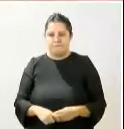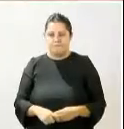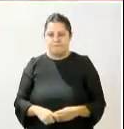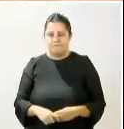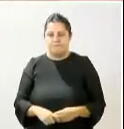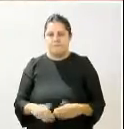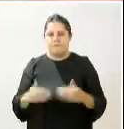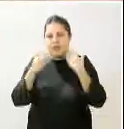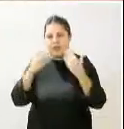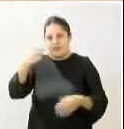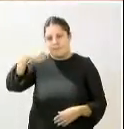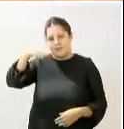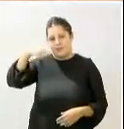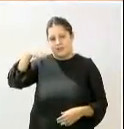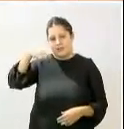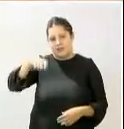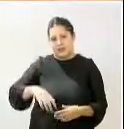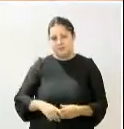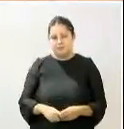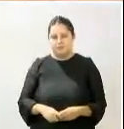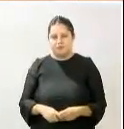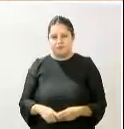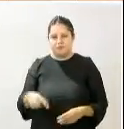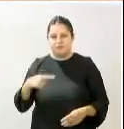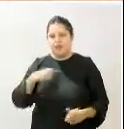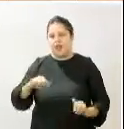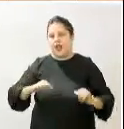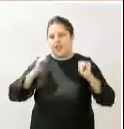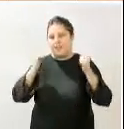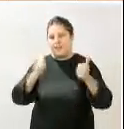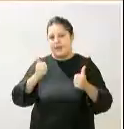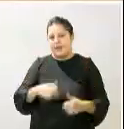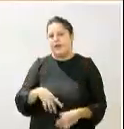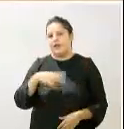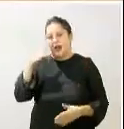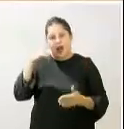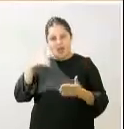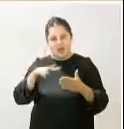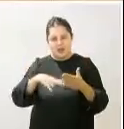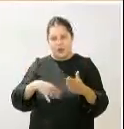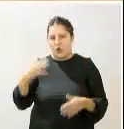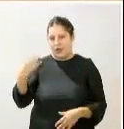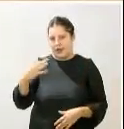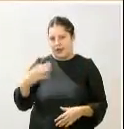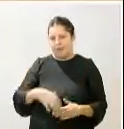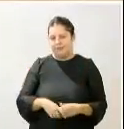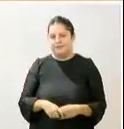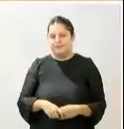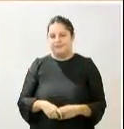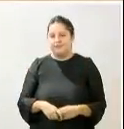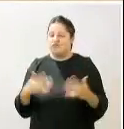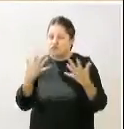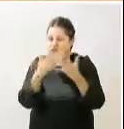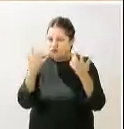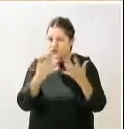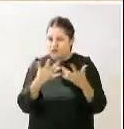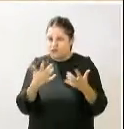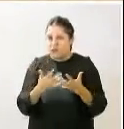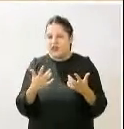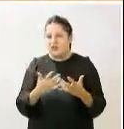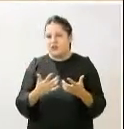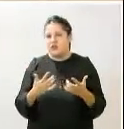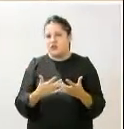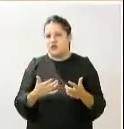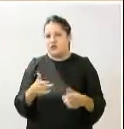Gracias, presidente. Voy a comenzar la intervención leyendo un texto de uno de